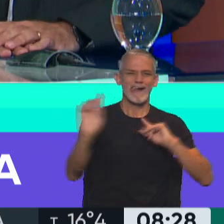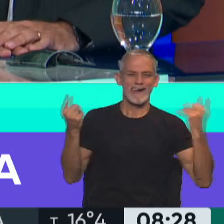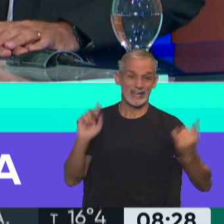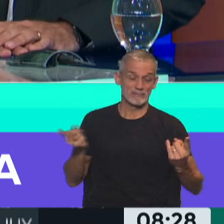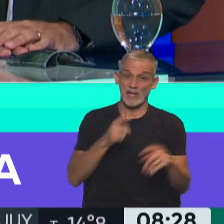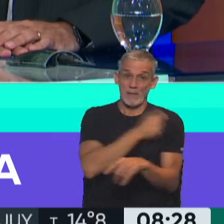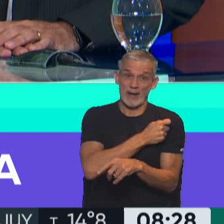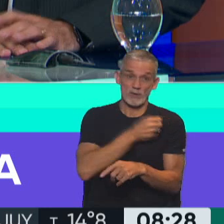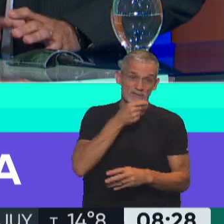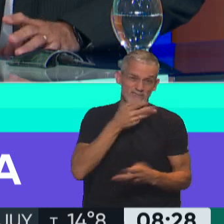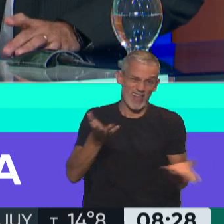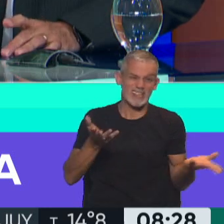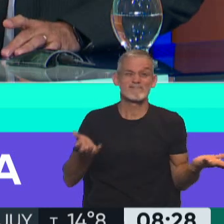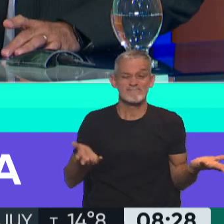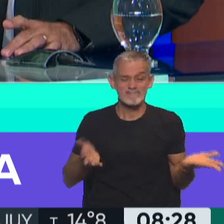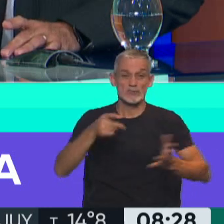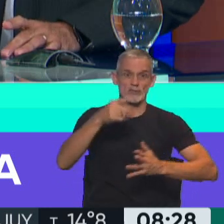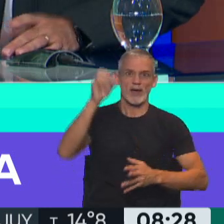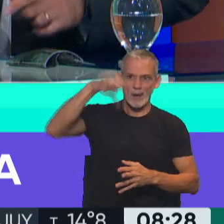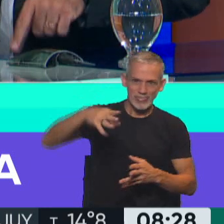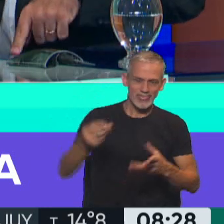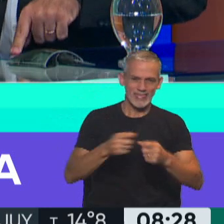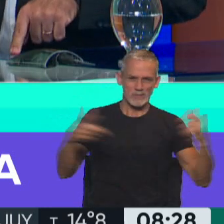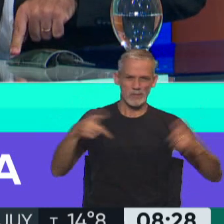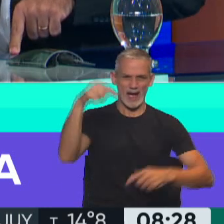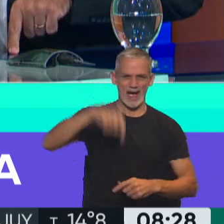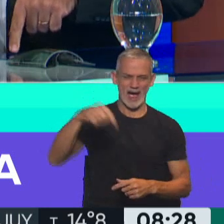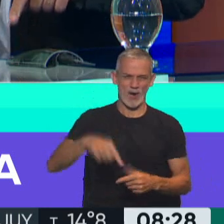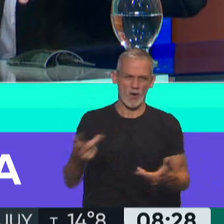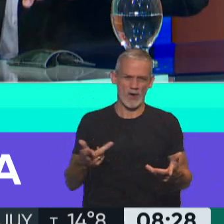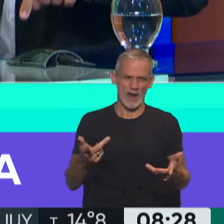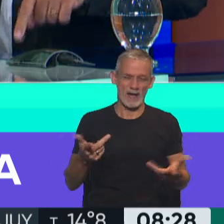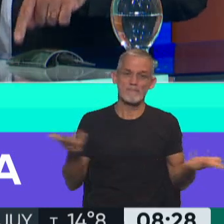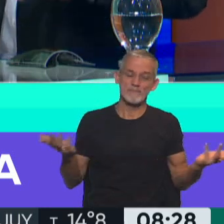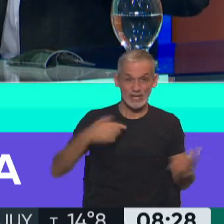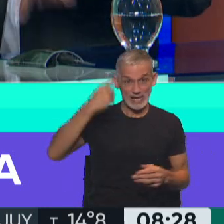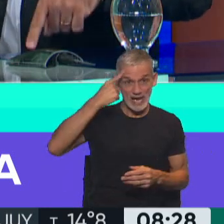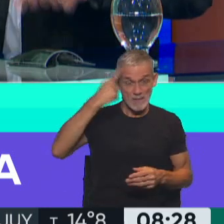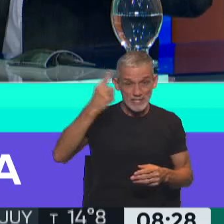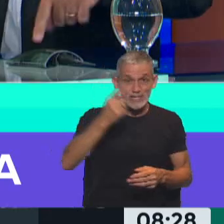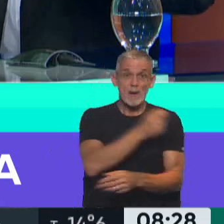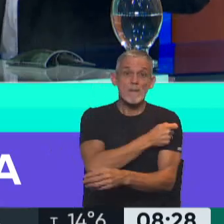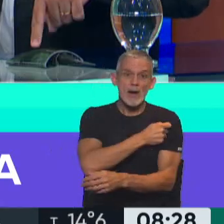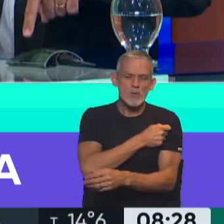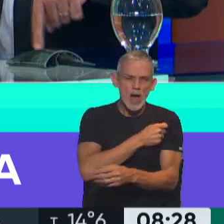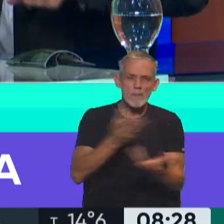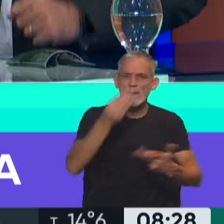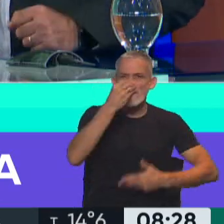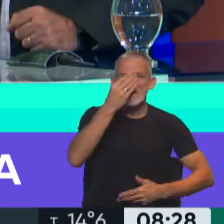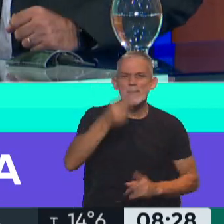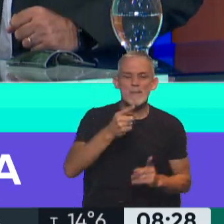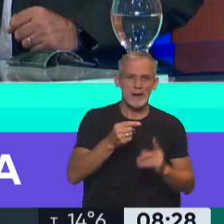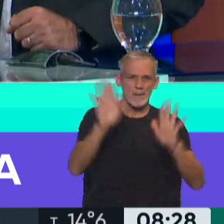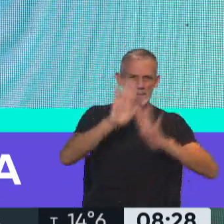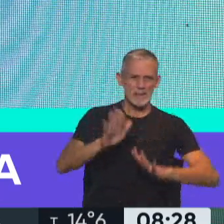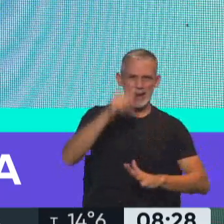vacunación. Entonces por eso aparece ahora. Y probablemente haya que considerar vacunar para preparar a la gente en verano.